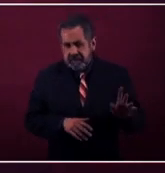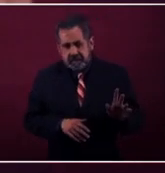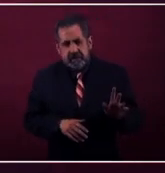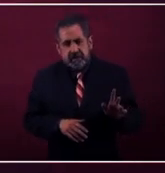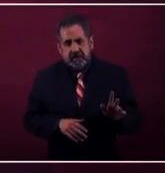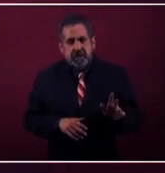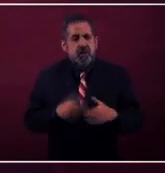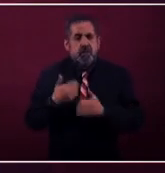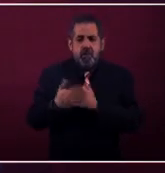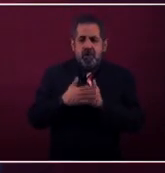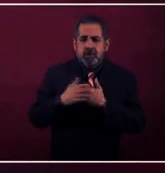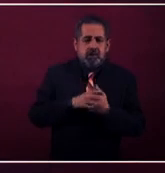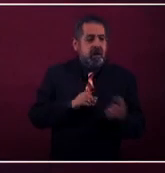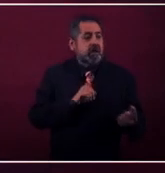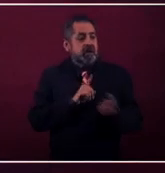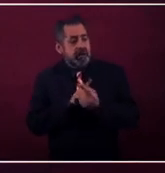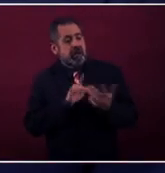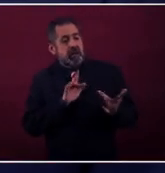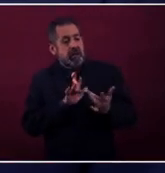van a venir aquí